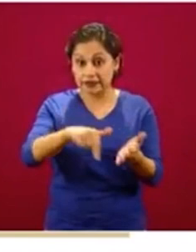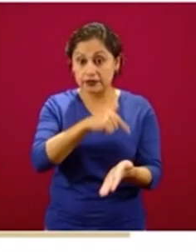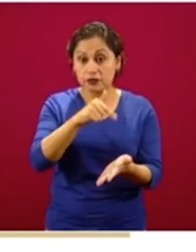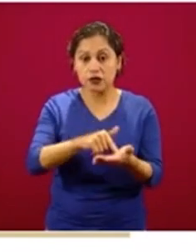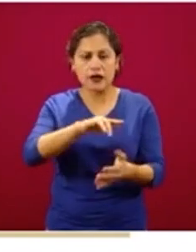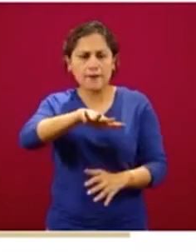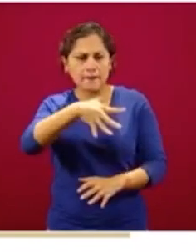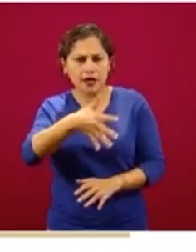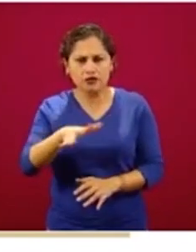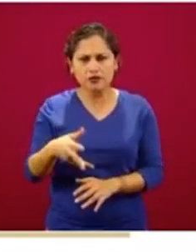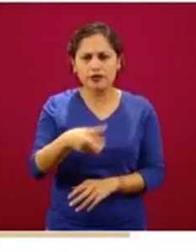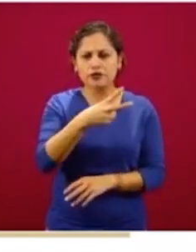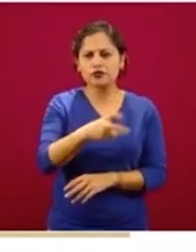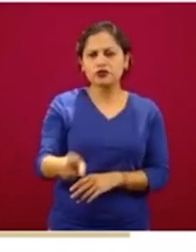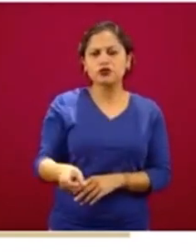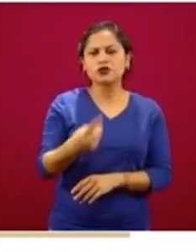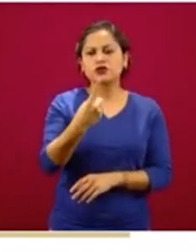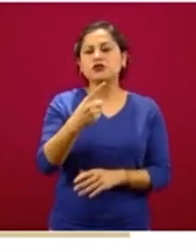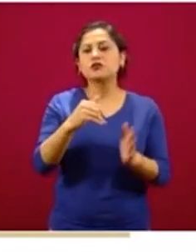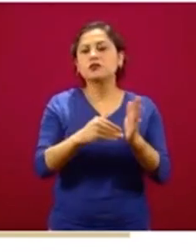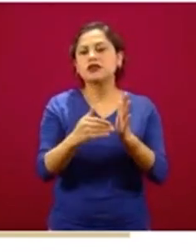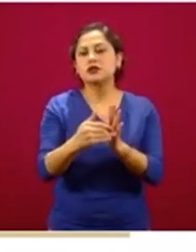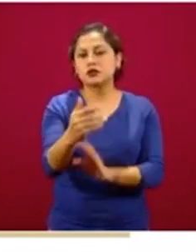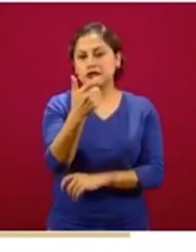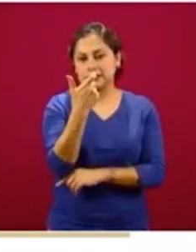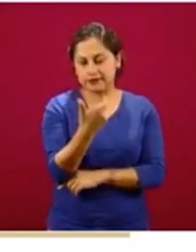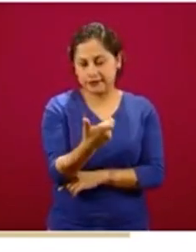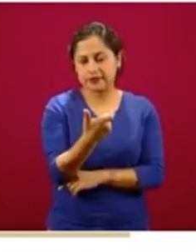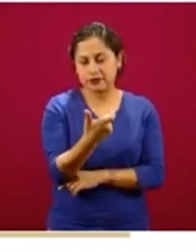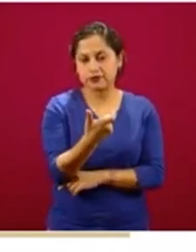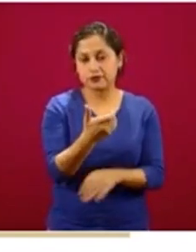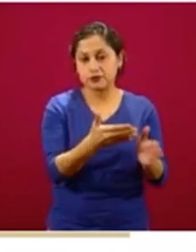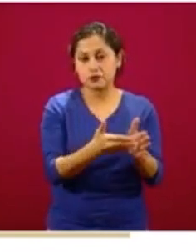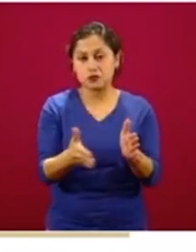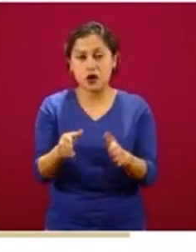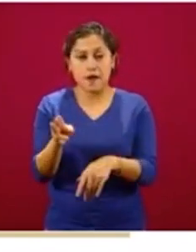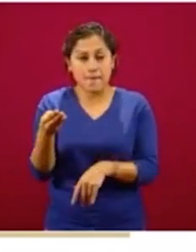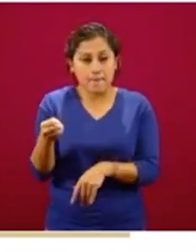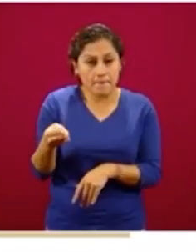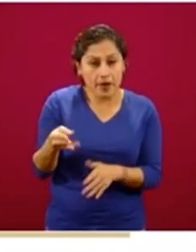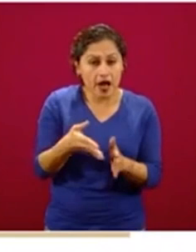de pesos, y en mayo son elegibles hasta